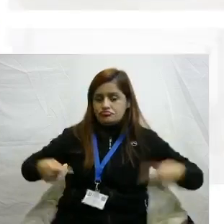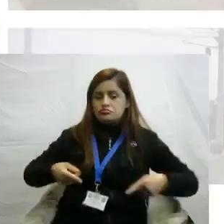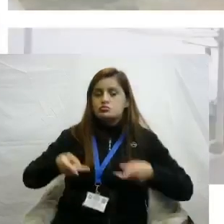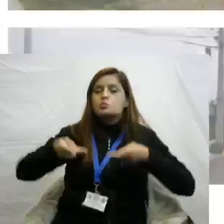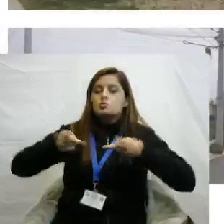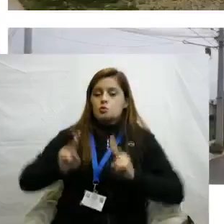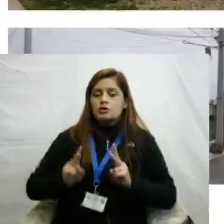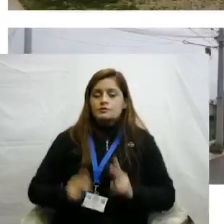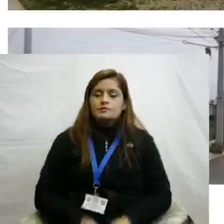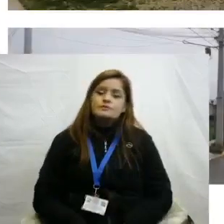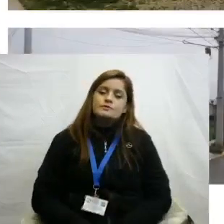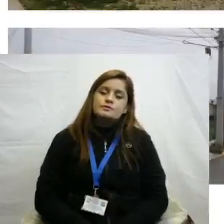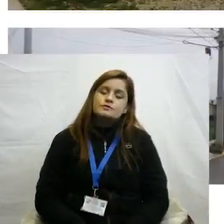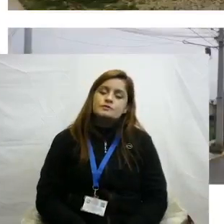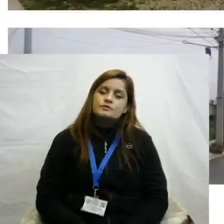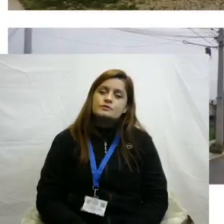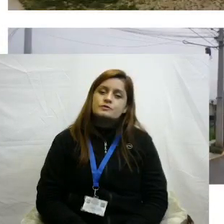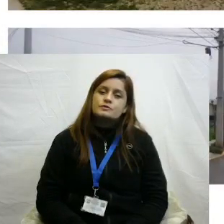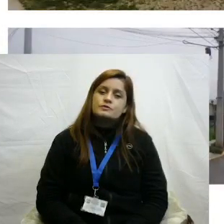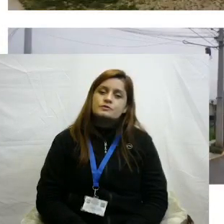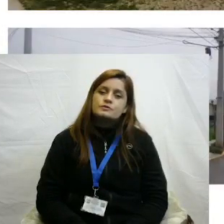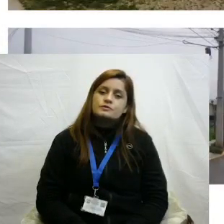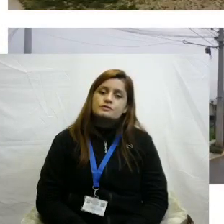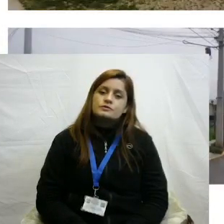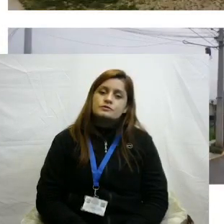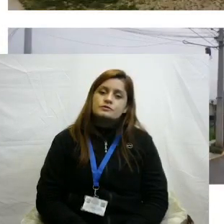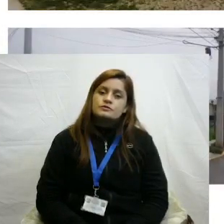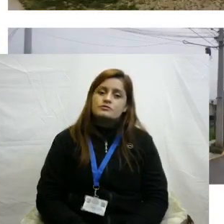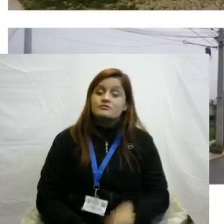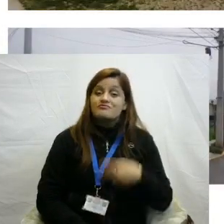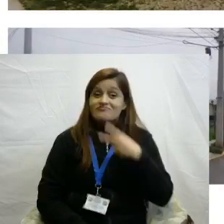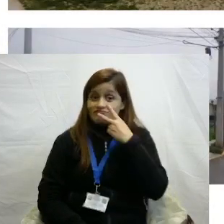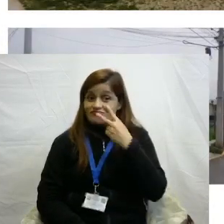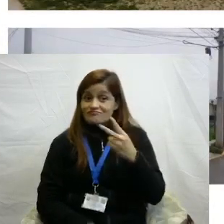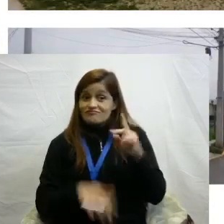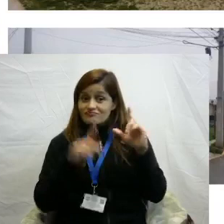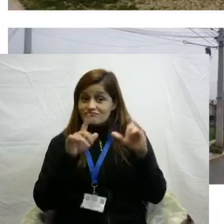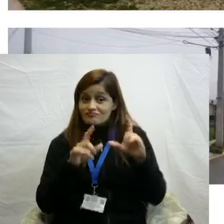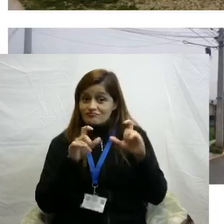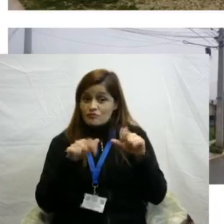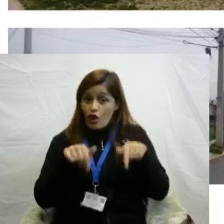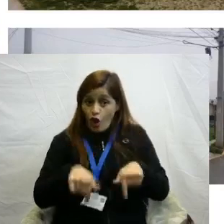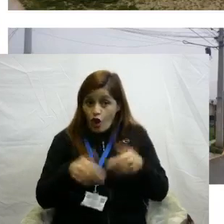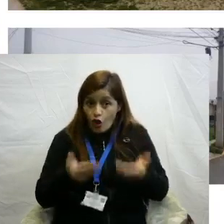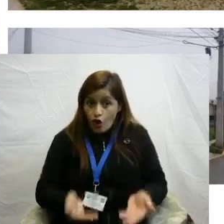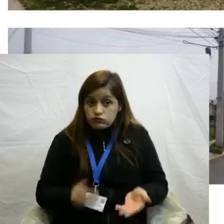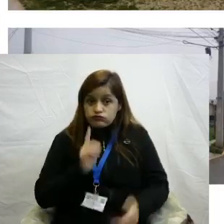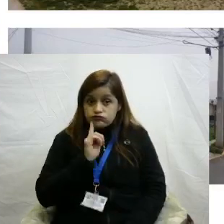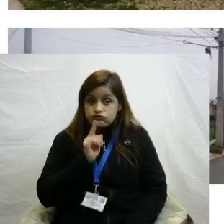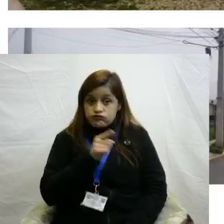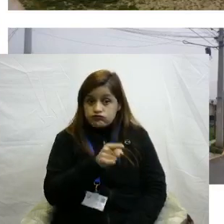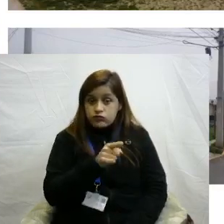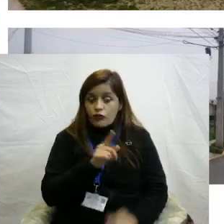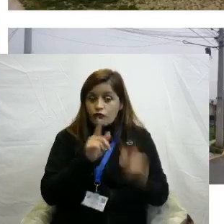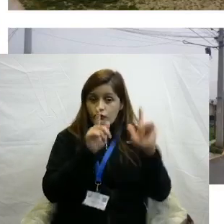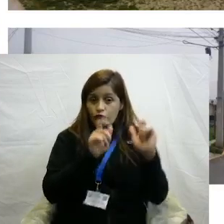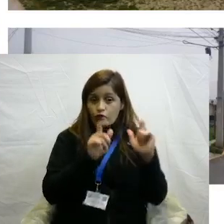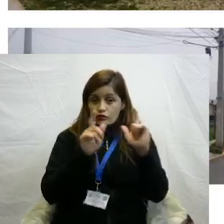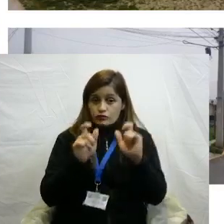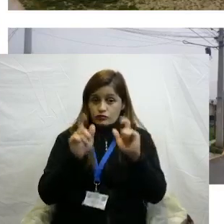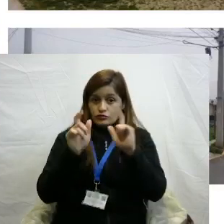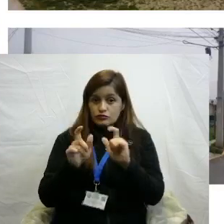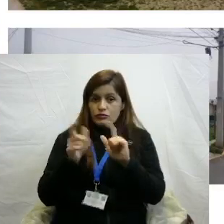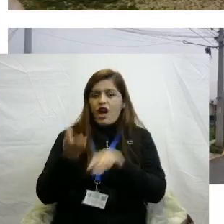¿ya? Bueno, aquí más o menos se ve las sedes como están en este momento, y nosotros pusimos algunas